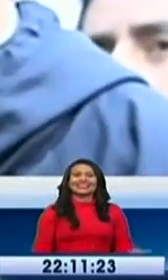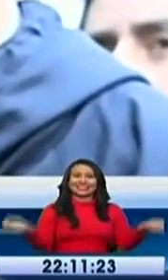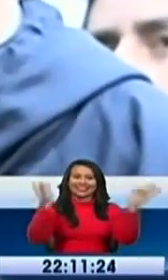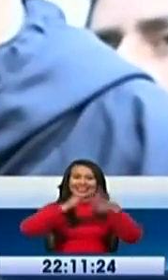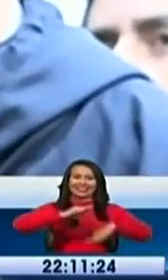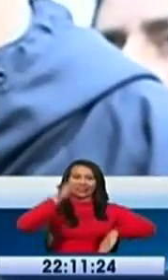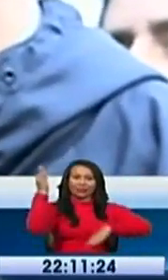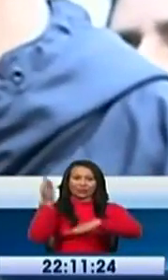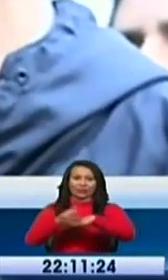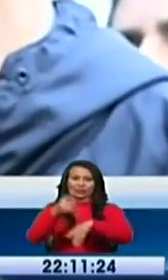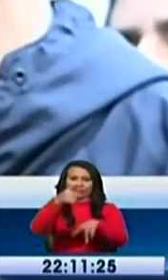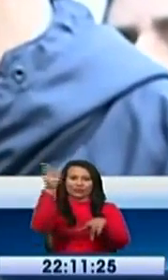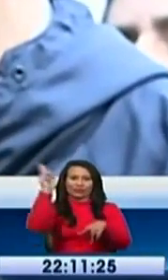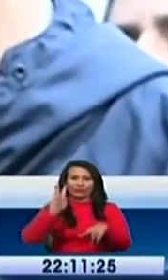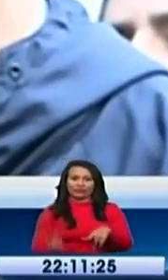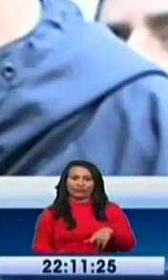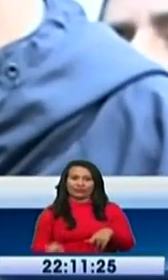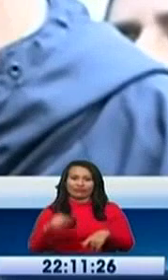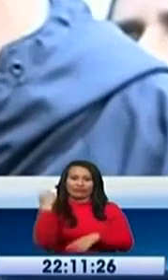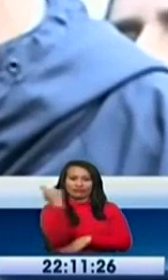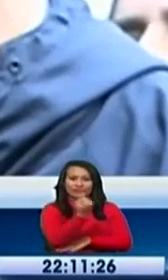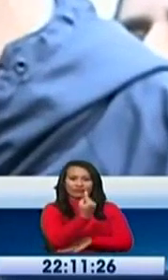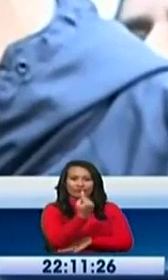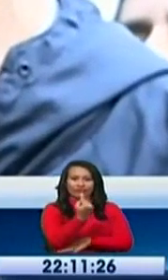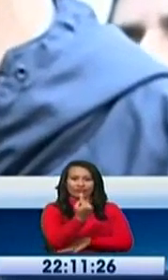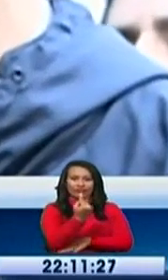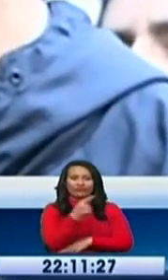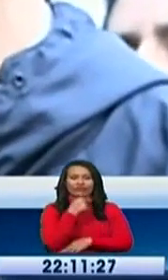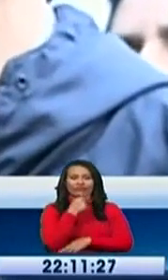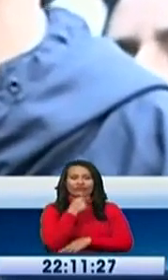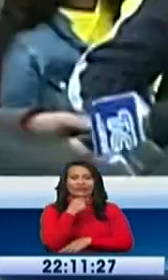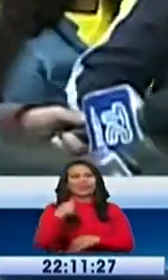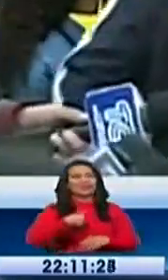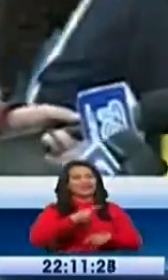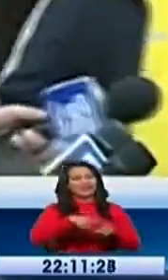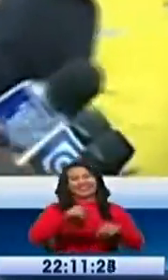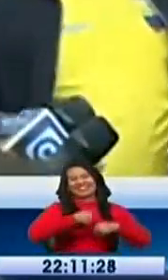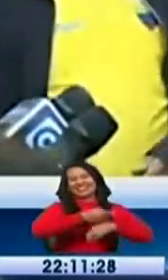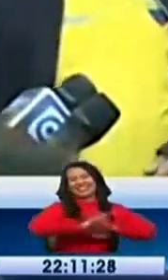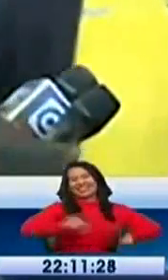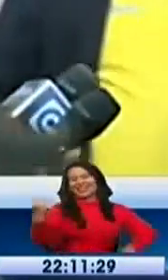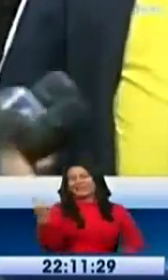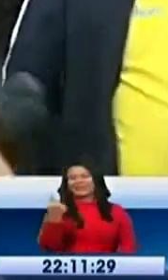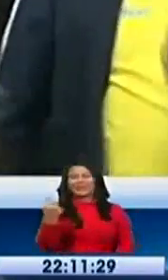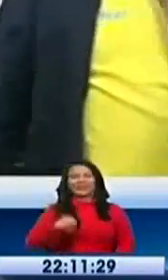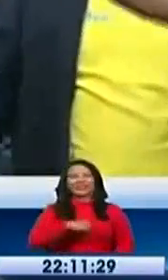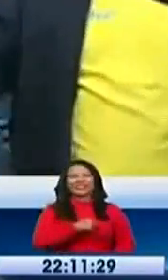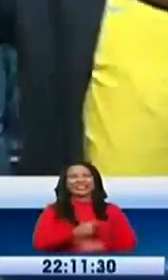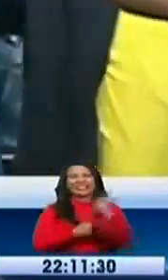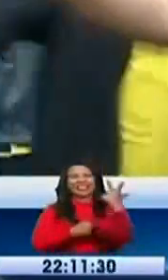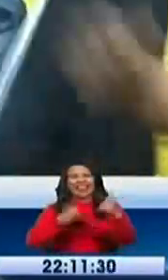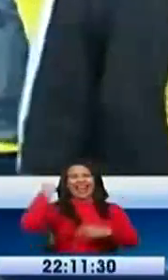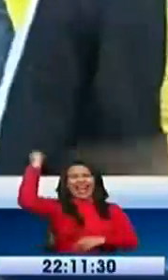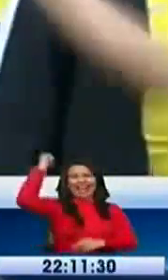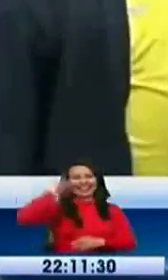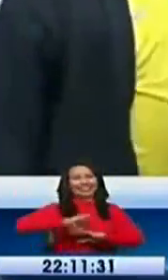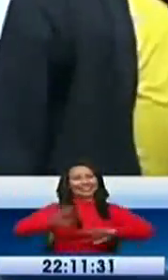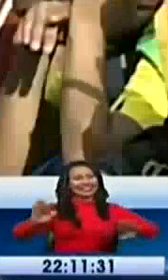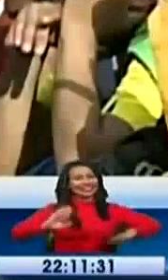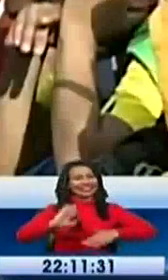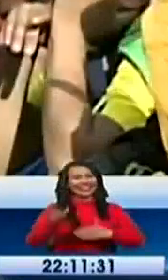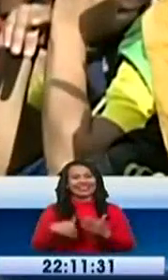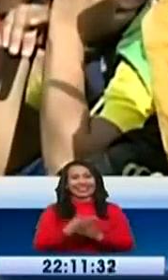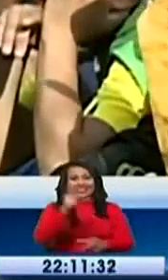de Venezuela, sin embargo, en esta ocasión, el triunfo fue de la tricolor. La alegría de los hinchas fue evidente. Ellos resaltaron el